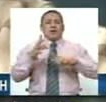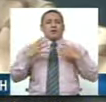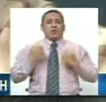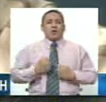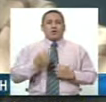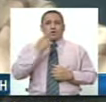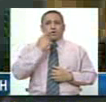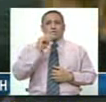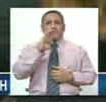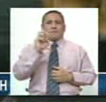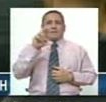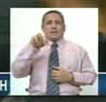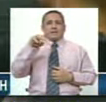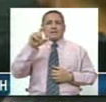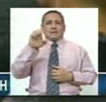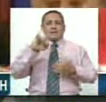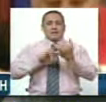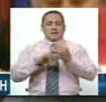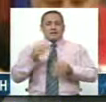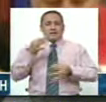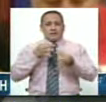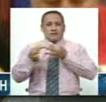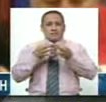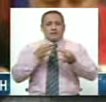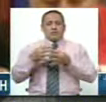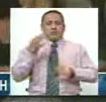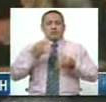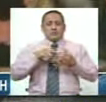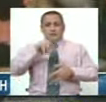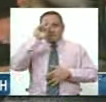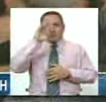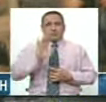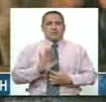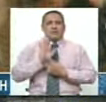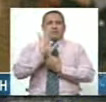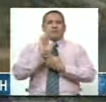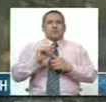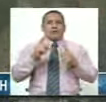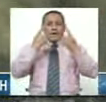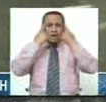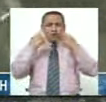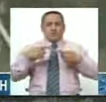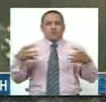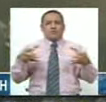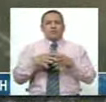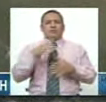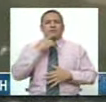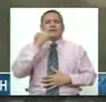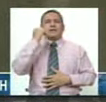Enrique Bernales, el fallo considera que el Estado peruano actuó ajustado al derecho y